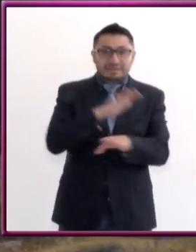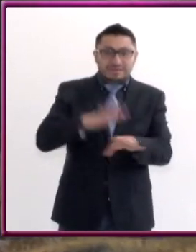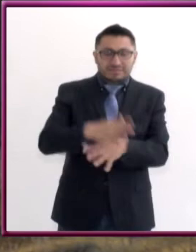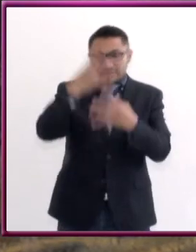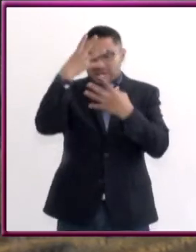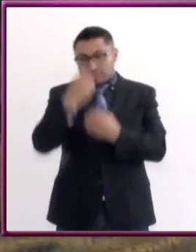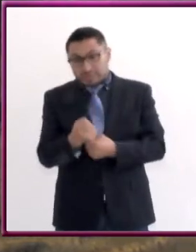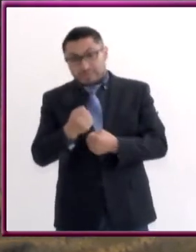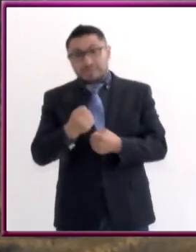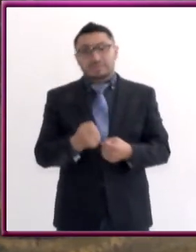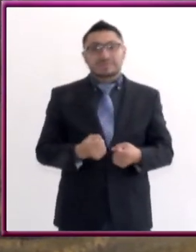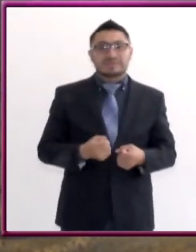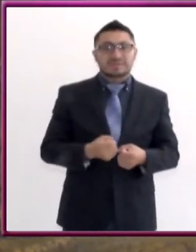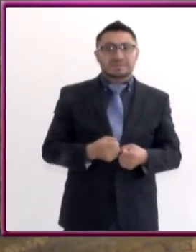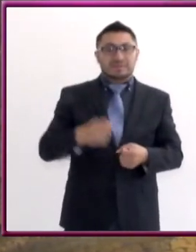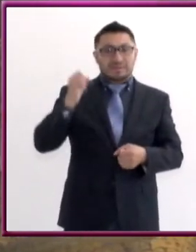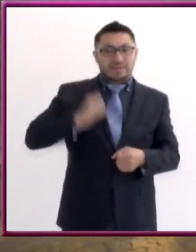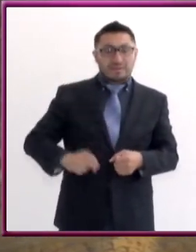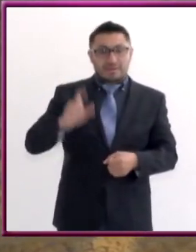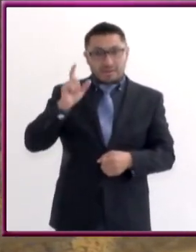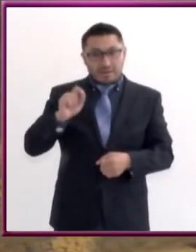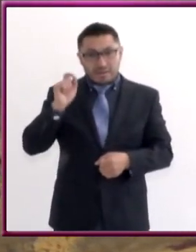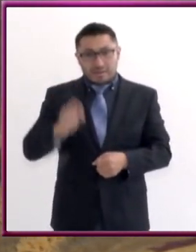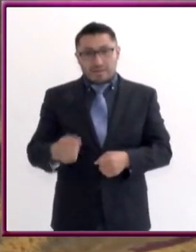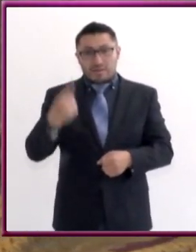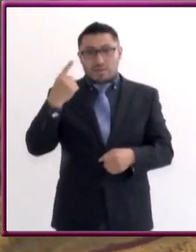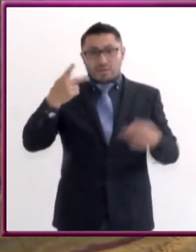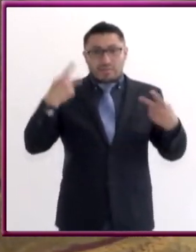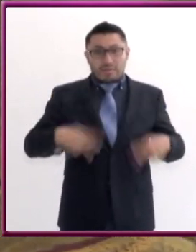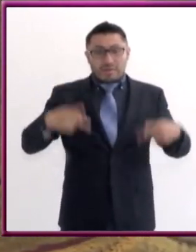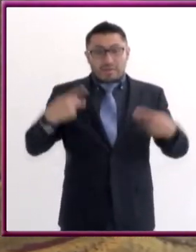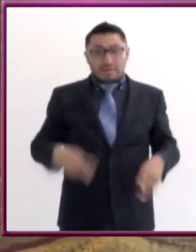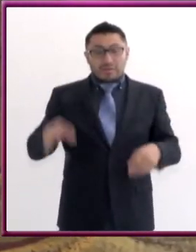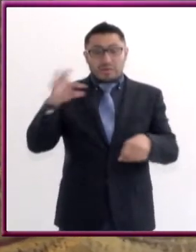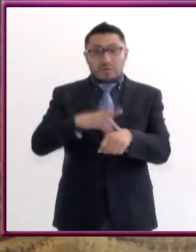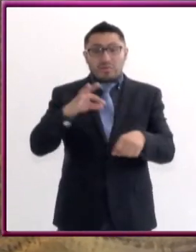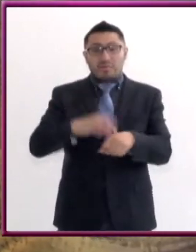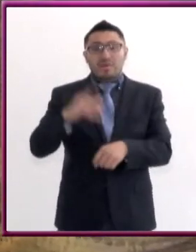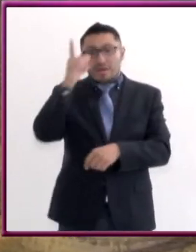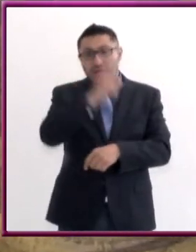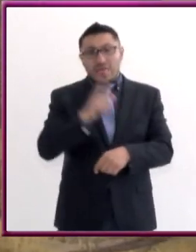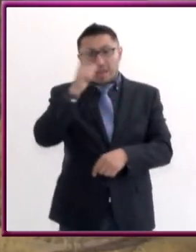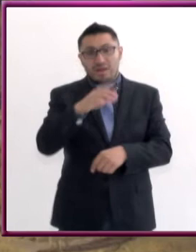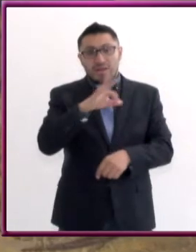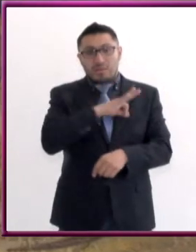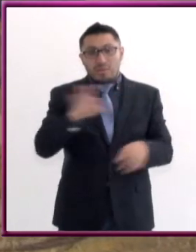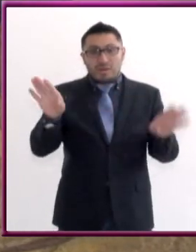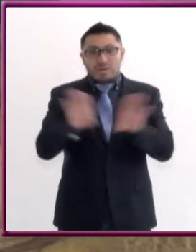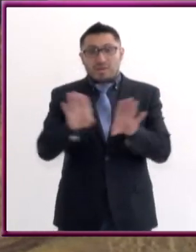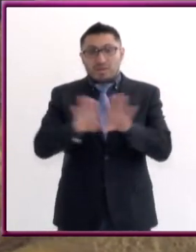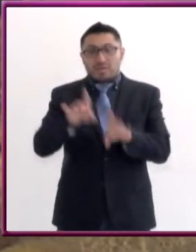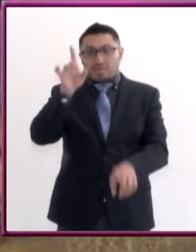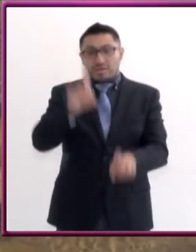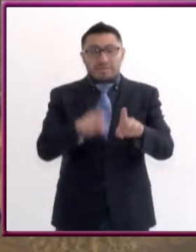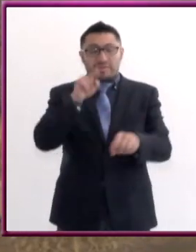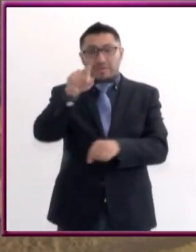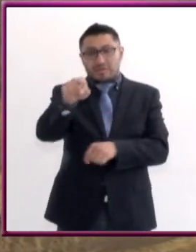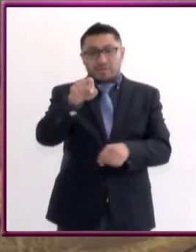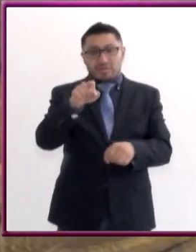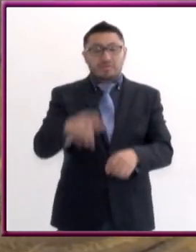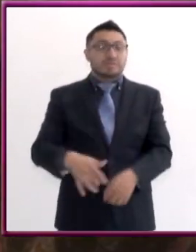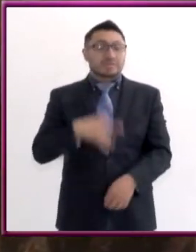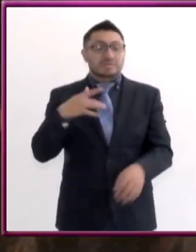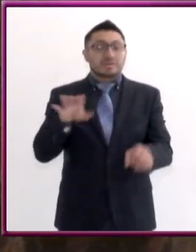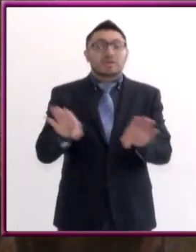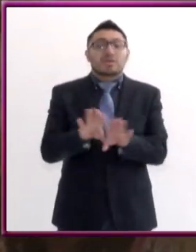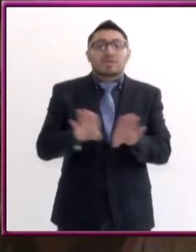triste. Y en el siglo XX, para Arthur Kleinman, un renombrado antropólogo médico, el lenguaje puede influir mucho en cómo nos